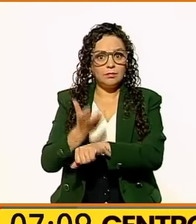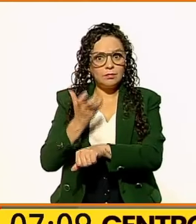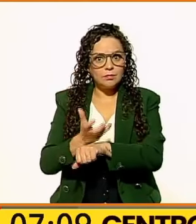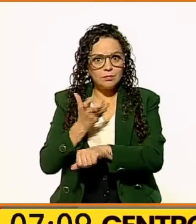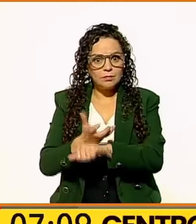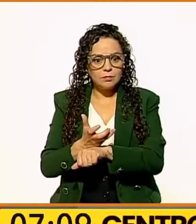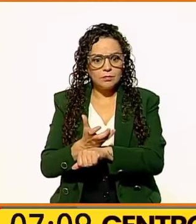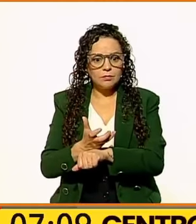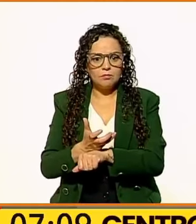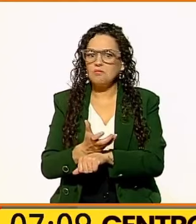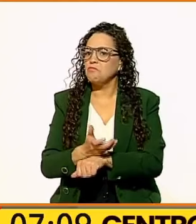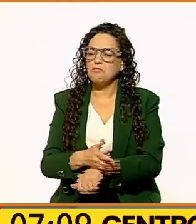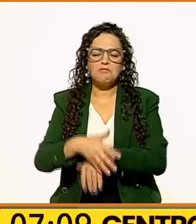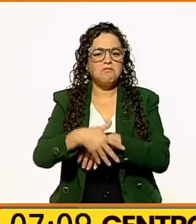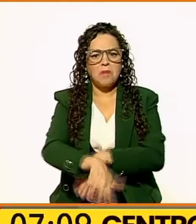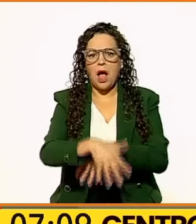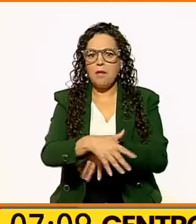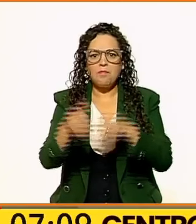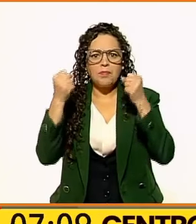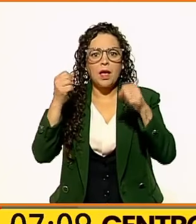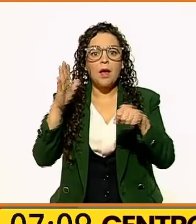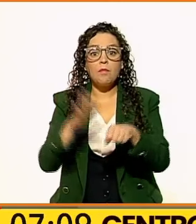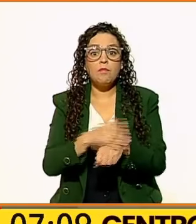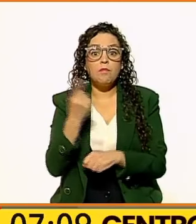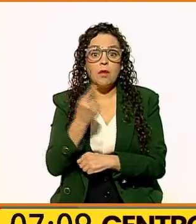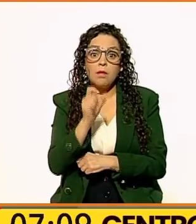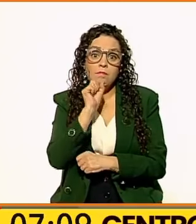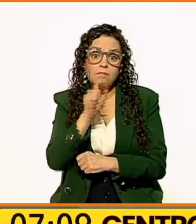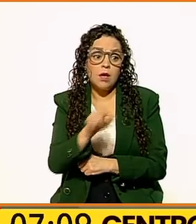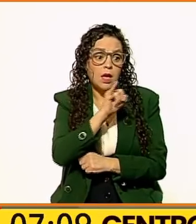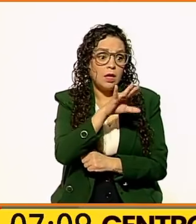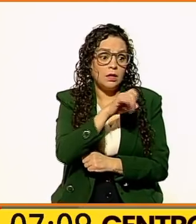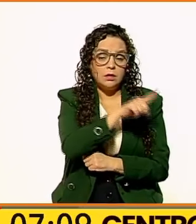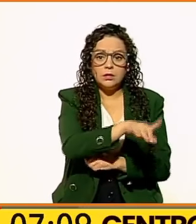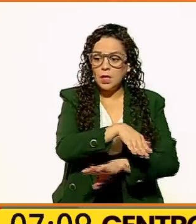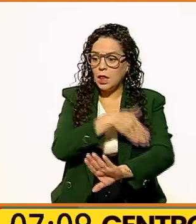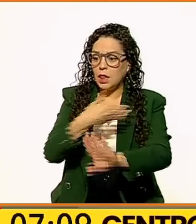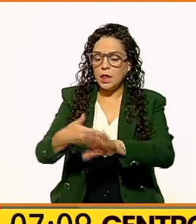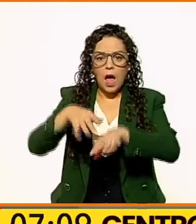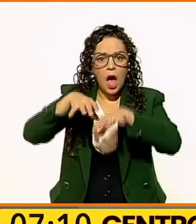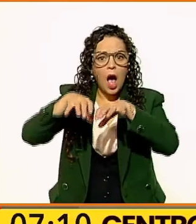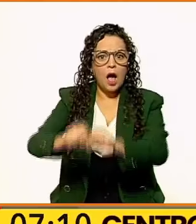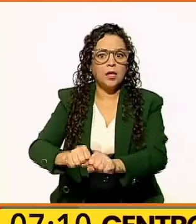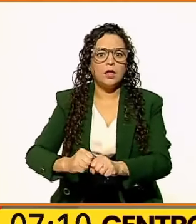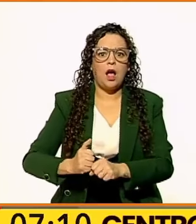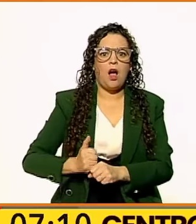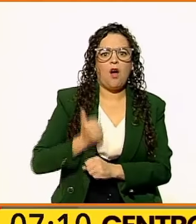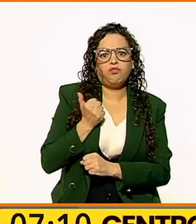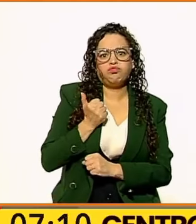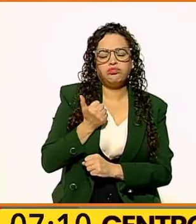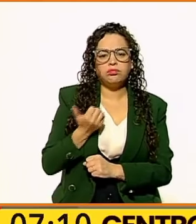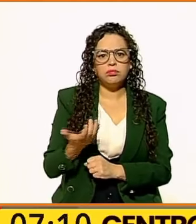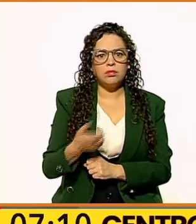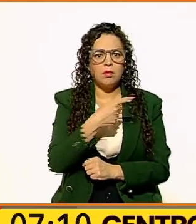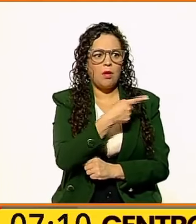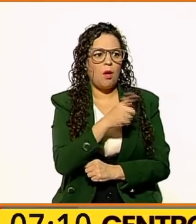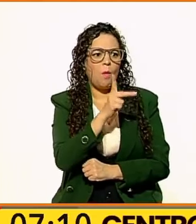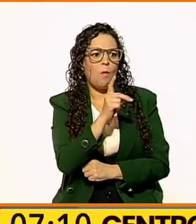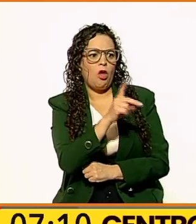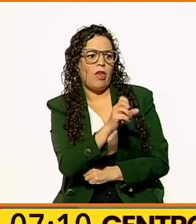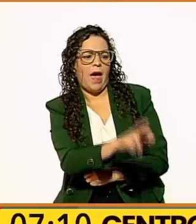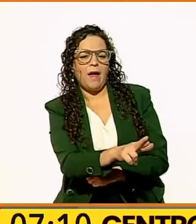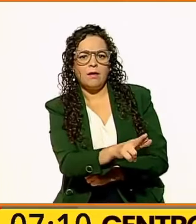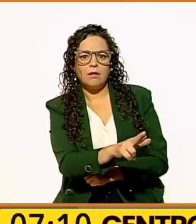operativos de ICE, donde ellos mismos han sido víctimas pues de estos arrestos, de estos uso excesivo de la fuerza. Incluso también hay